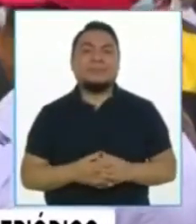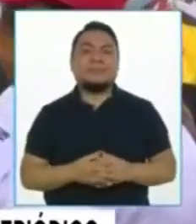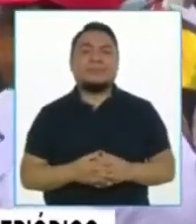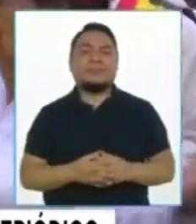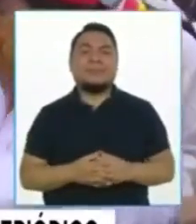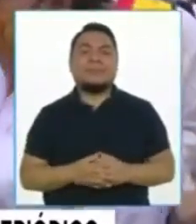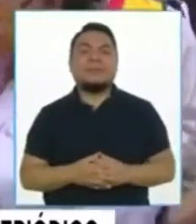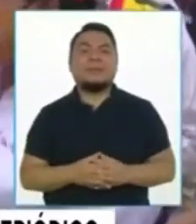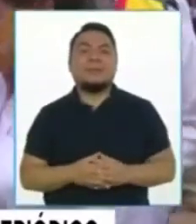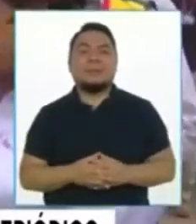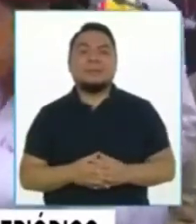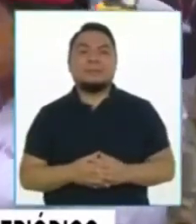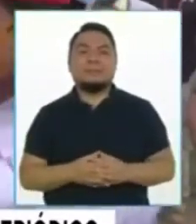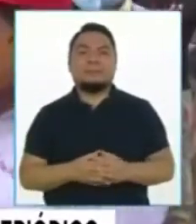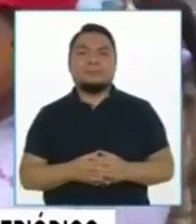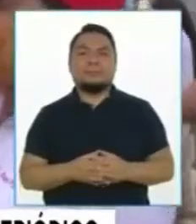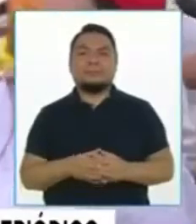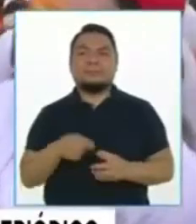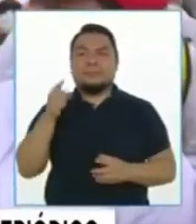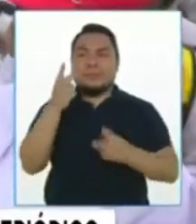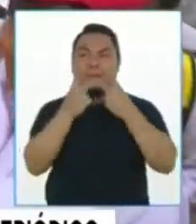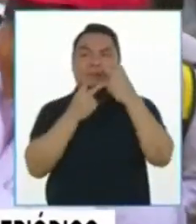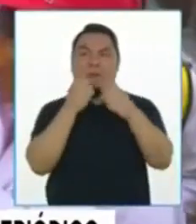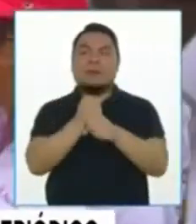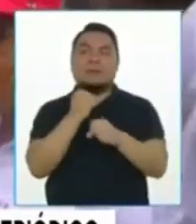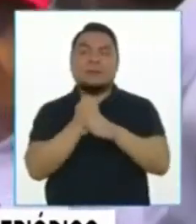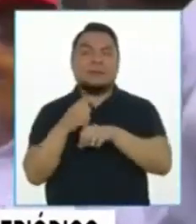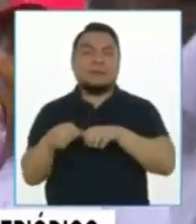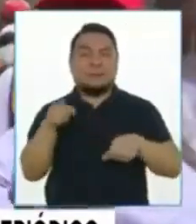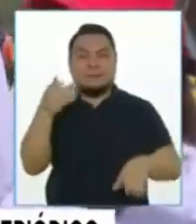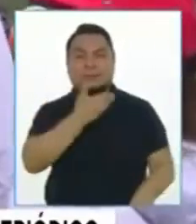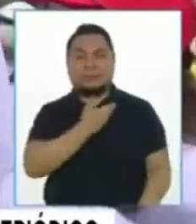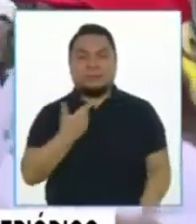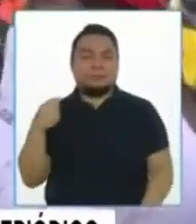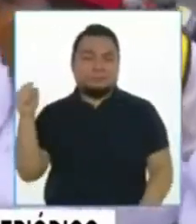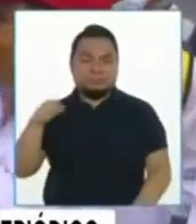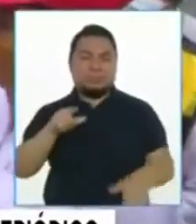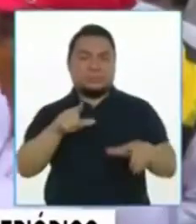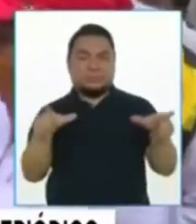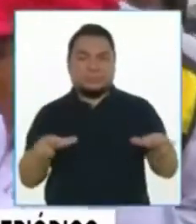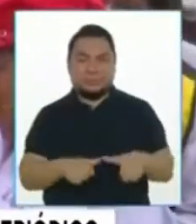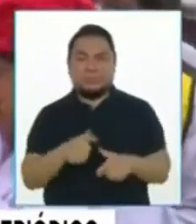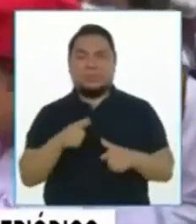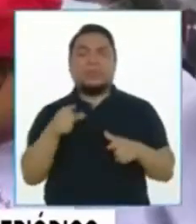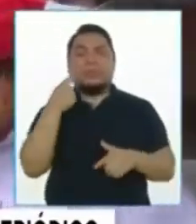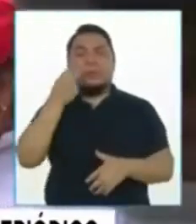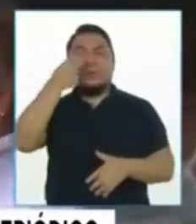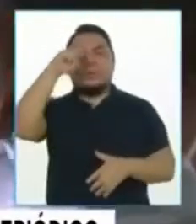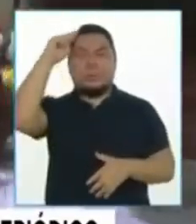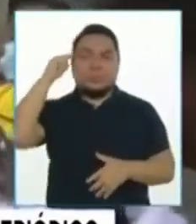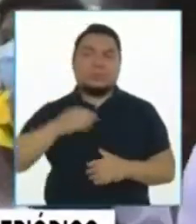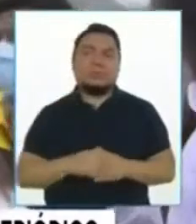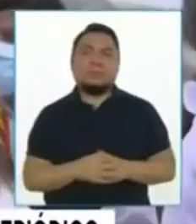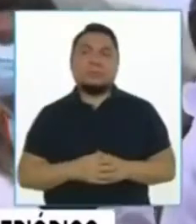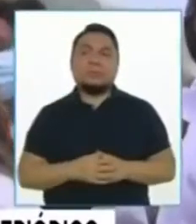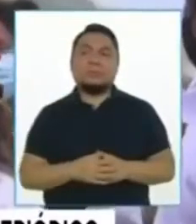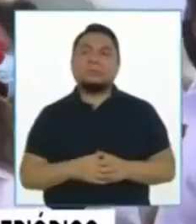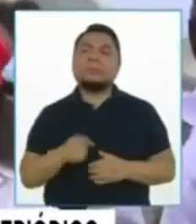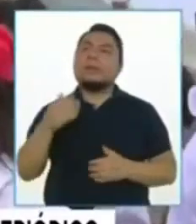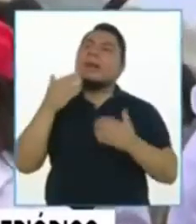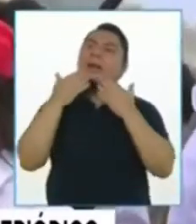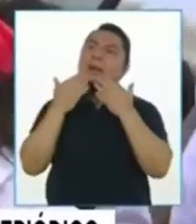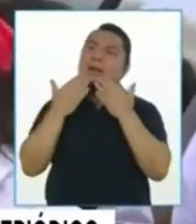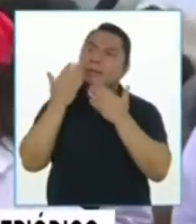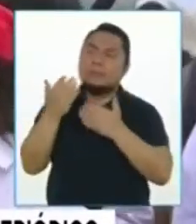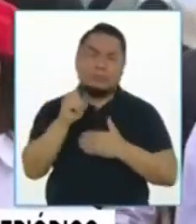Damos cuenta entonces de la visita de trabajo que realiza el presidente de la República a la región Huánuco. Hay